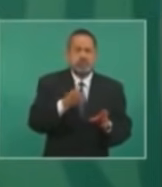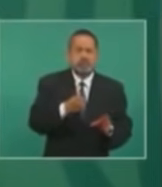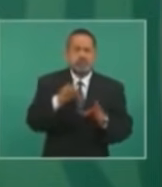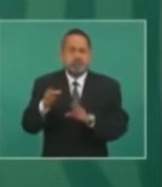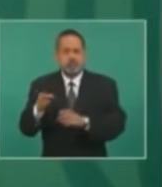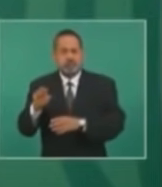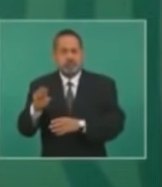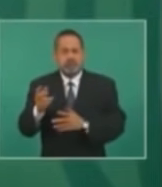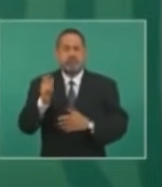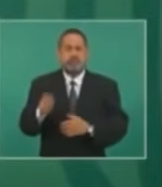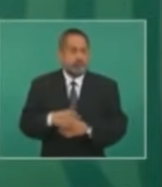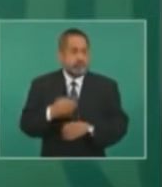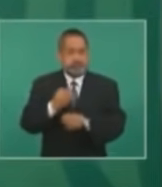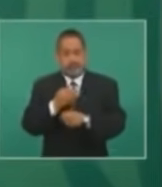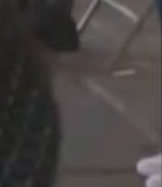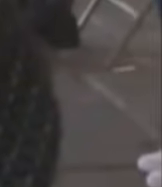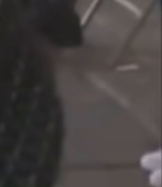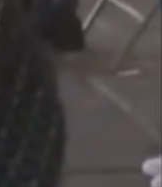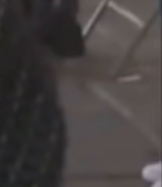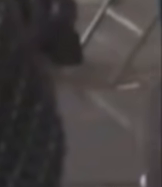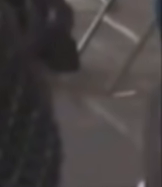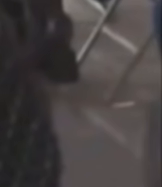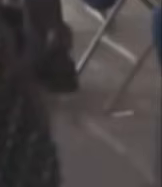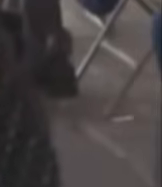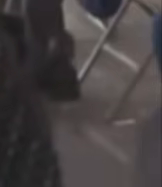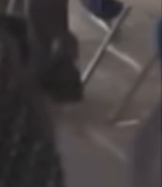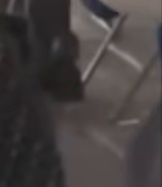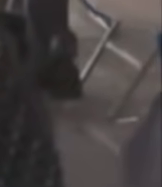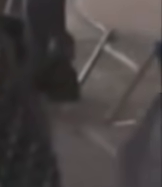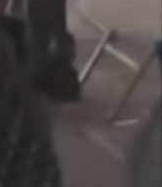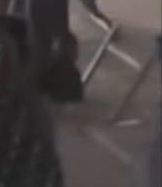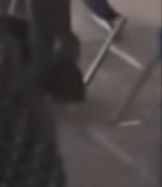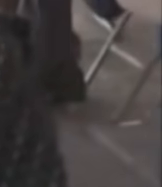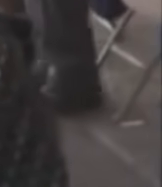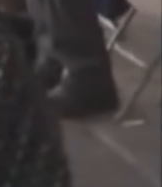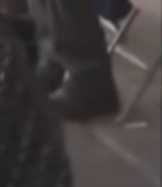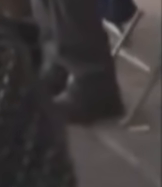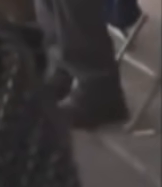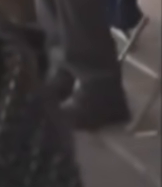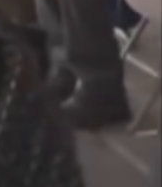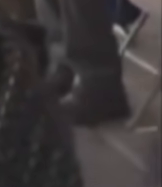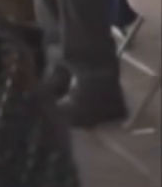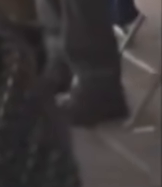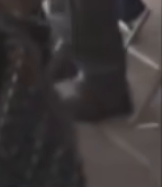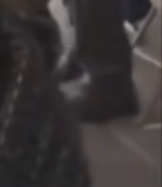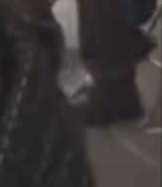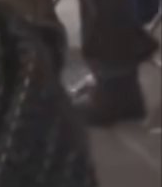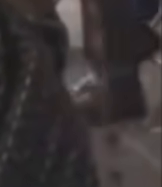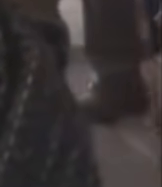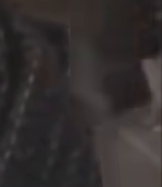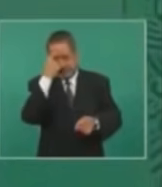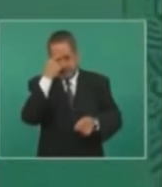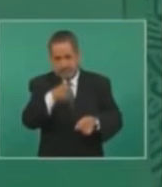no están facultadas para exigir a los trabajadores la presentación del certificado de vacunación contra el cob y